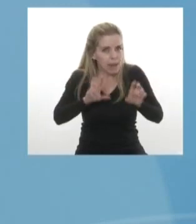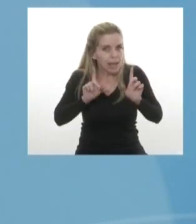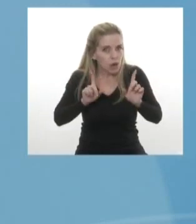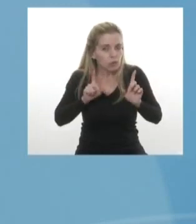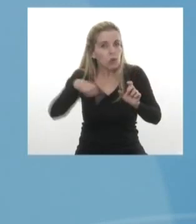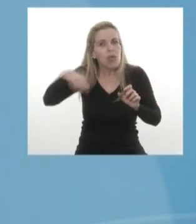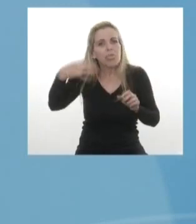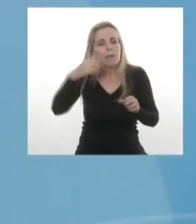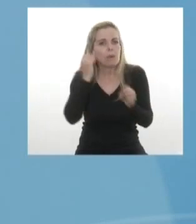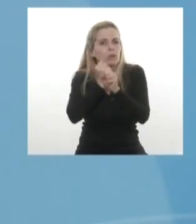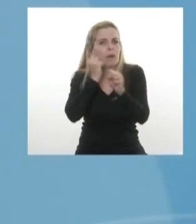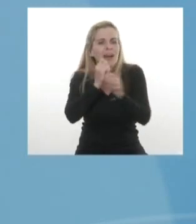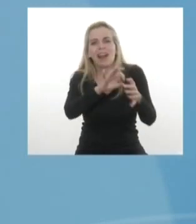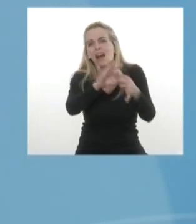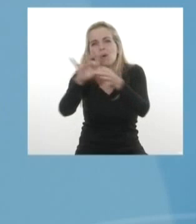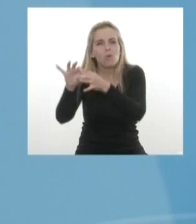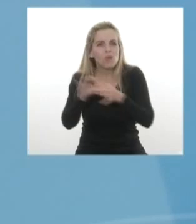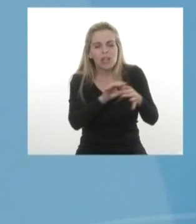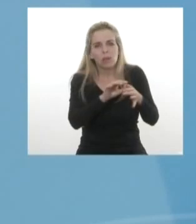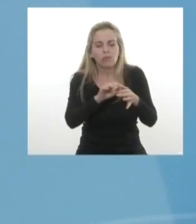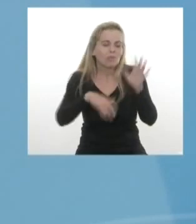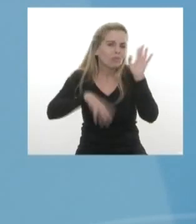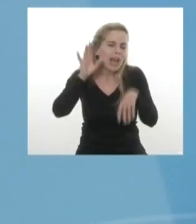más unidos y unidas que nunca.